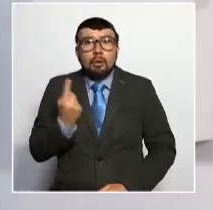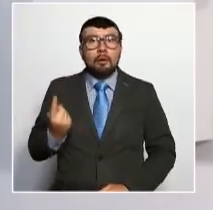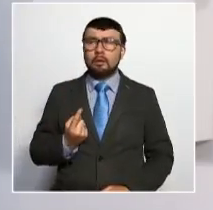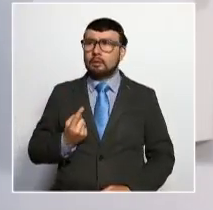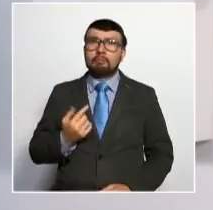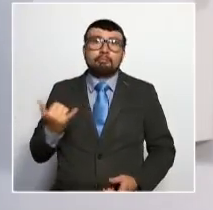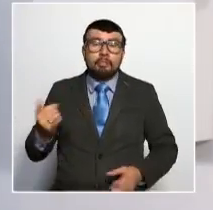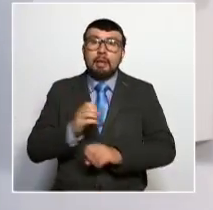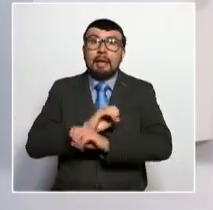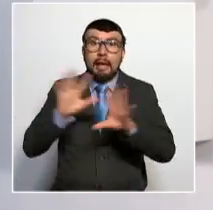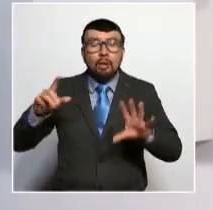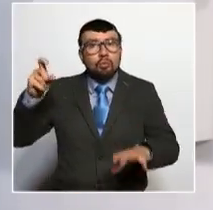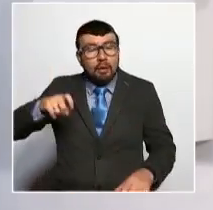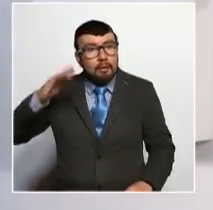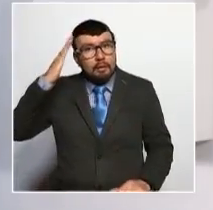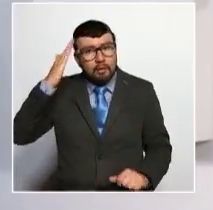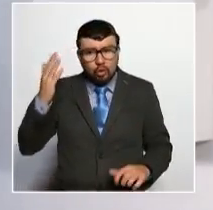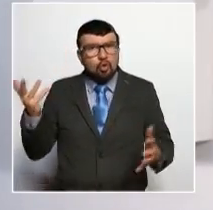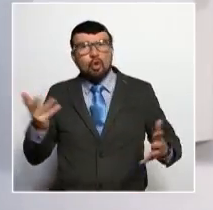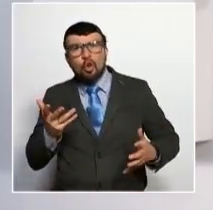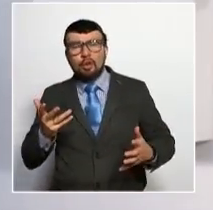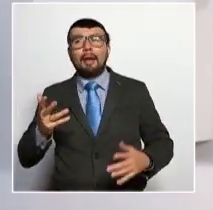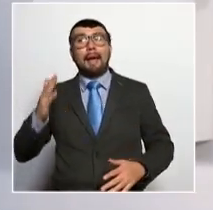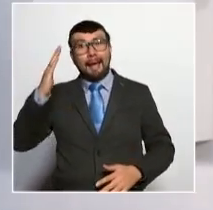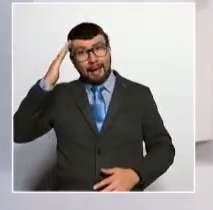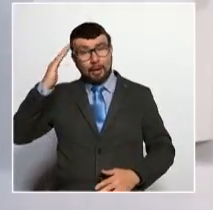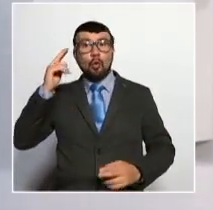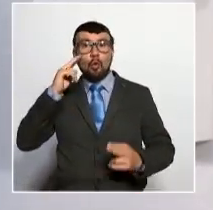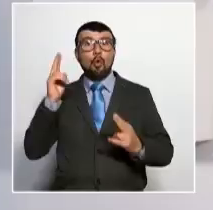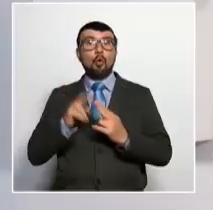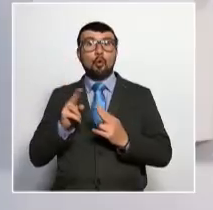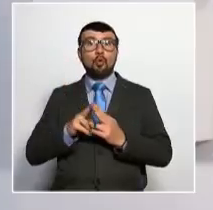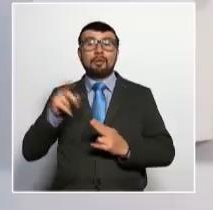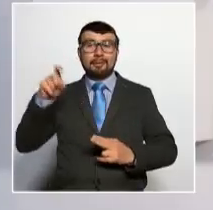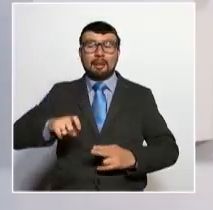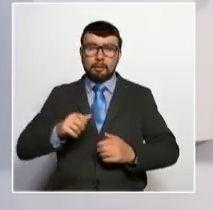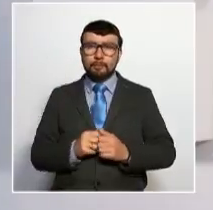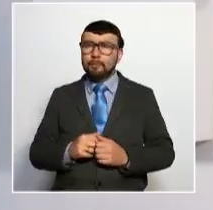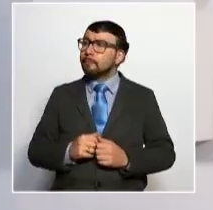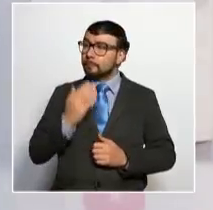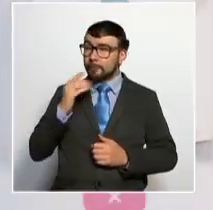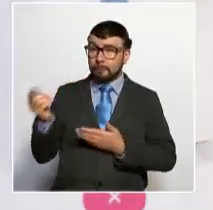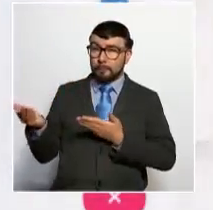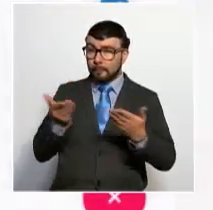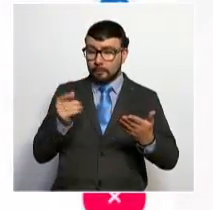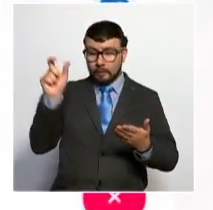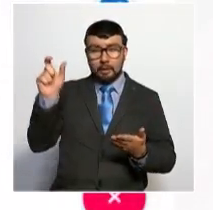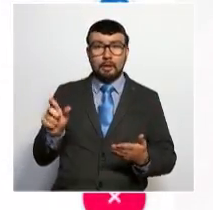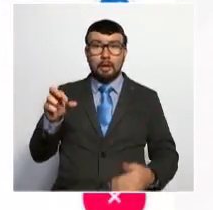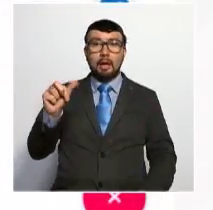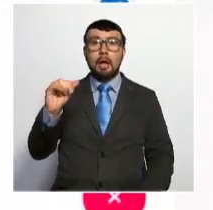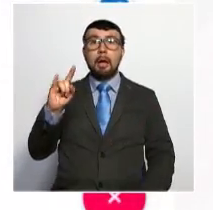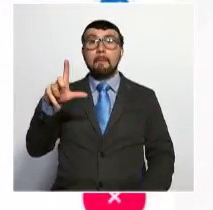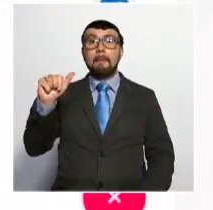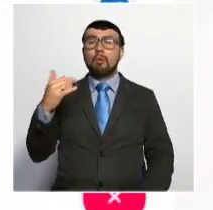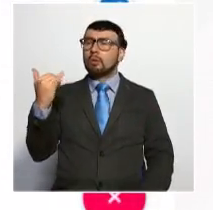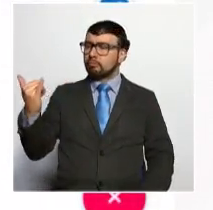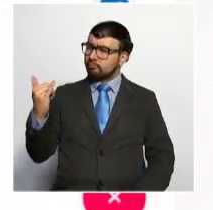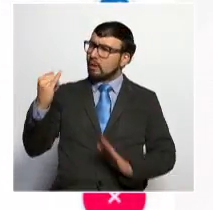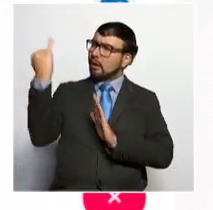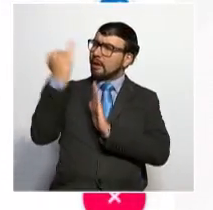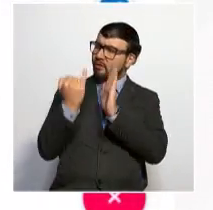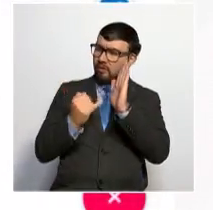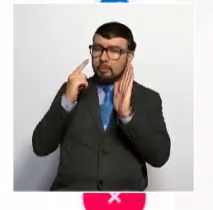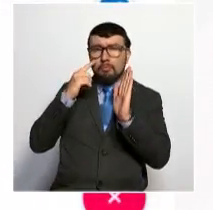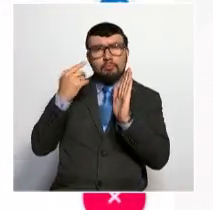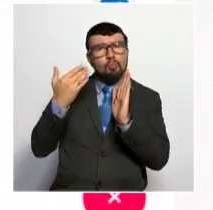algo de nuestro cuerpo humano. Por eso veamos estas imágenes para que la doctora Paula Andrea Gallego nos vaya haciendo un recorrido por toda